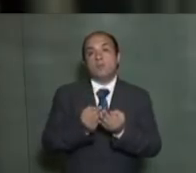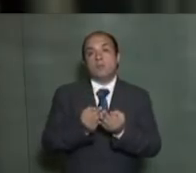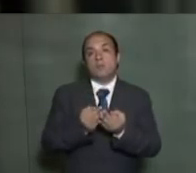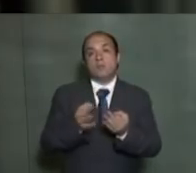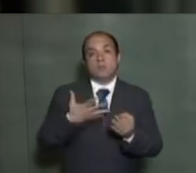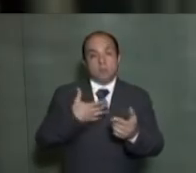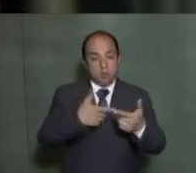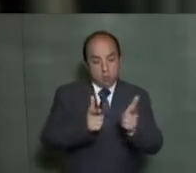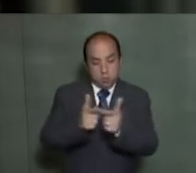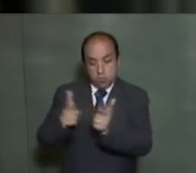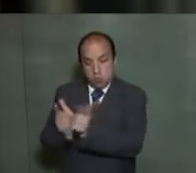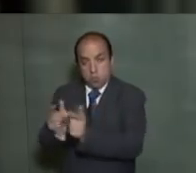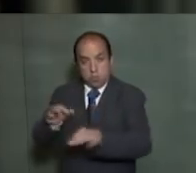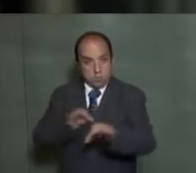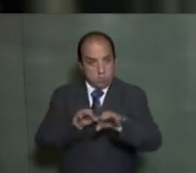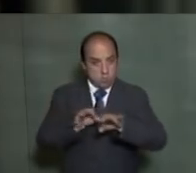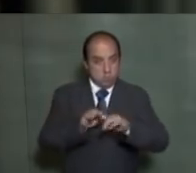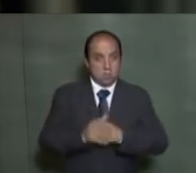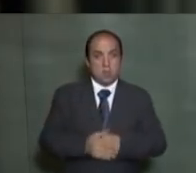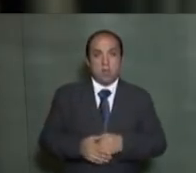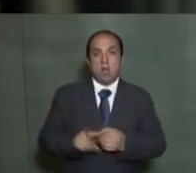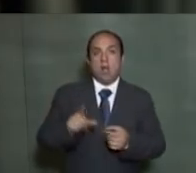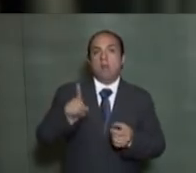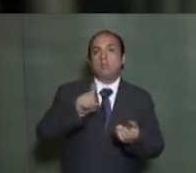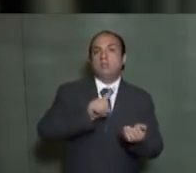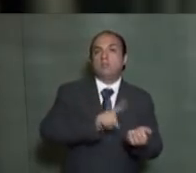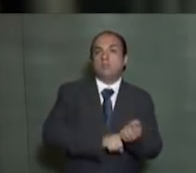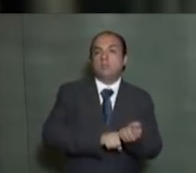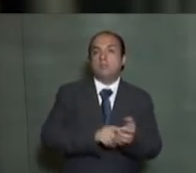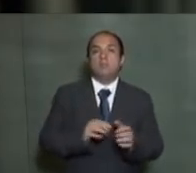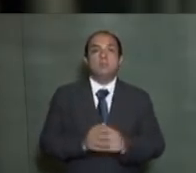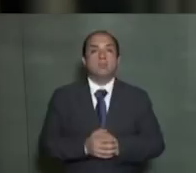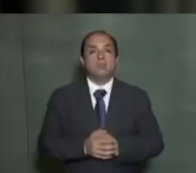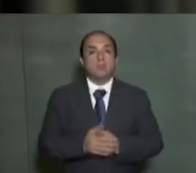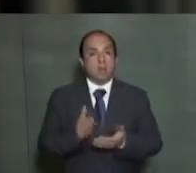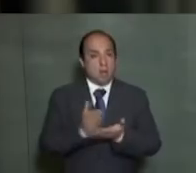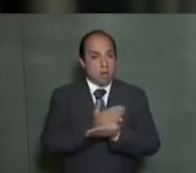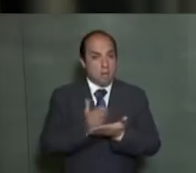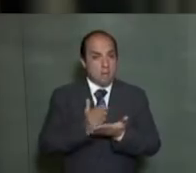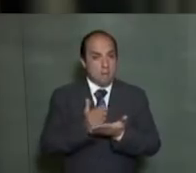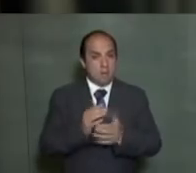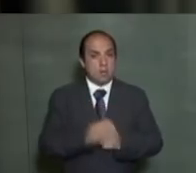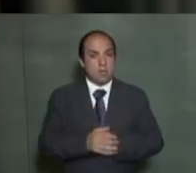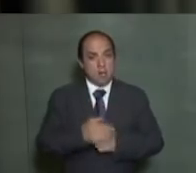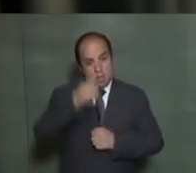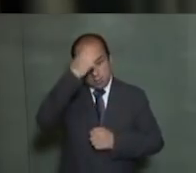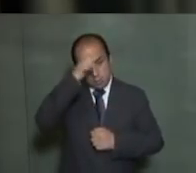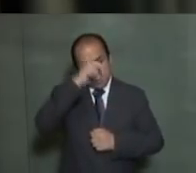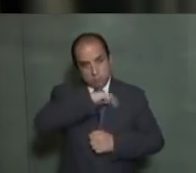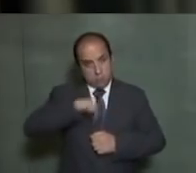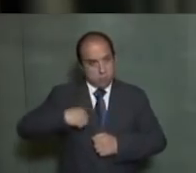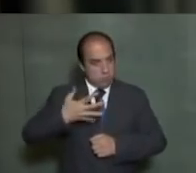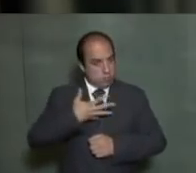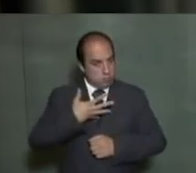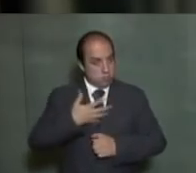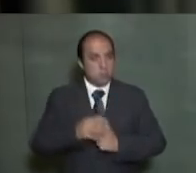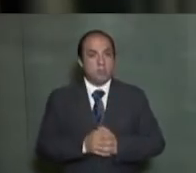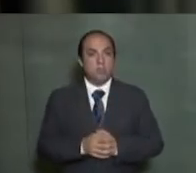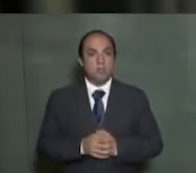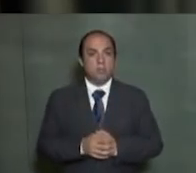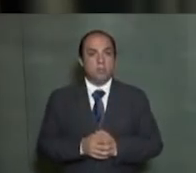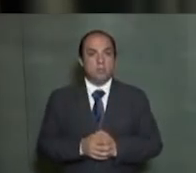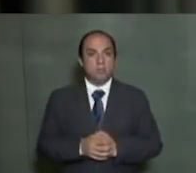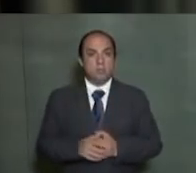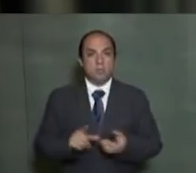trabajo. En este caso en particular, además de la capacidad y experiencia que tenemos dentro